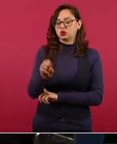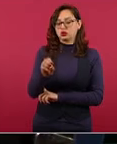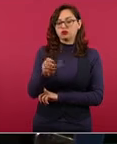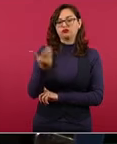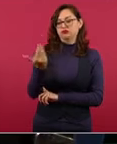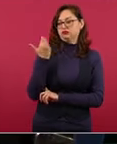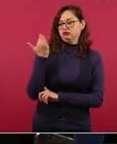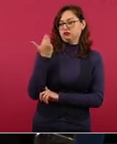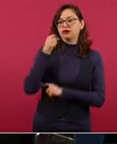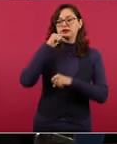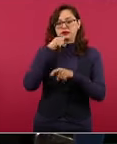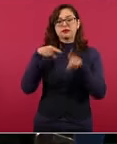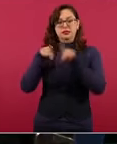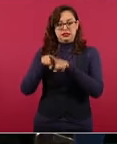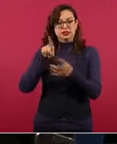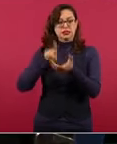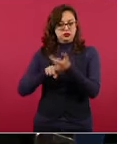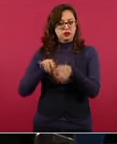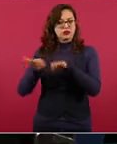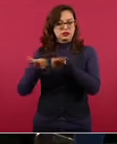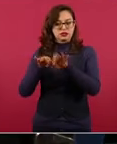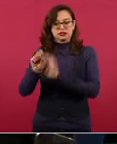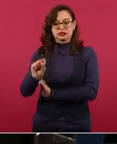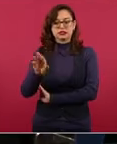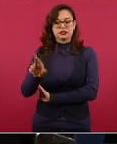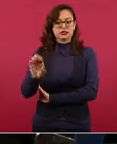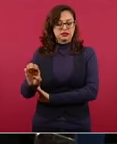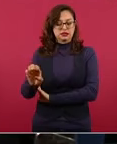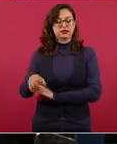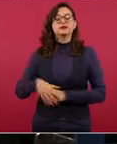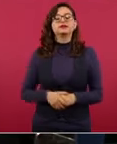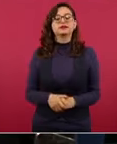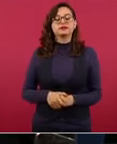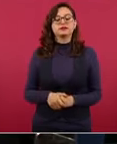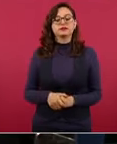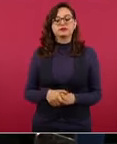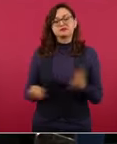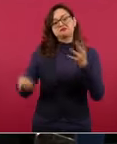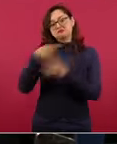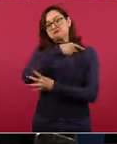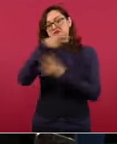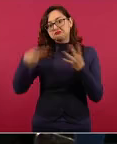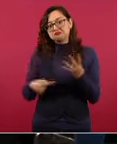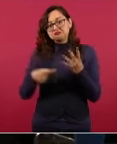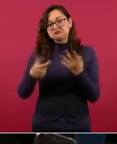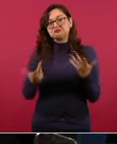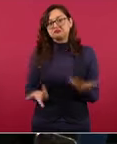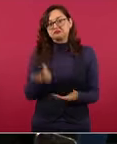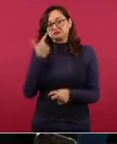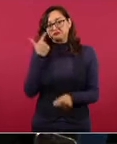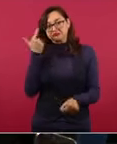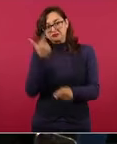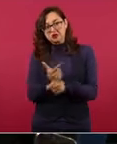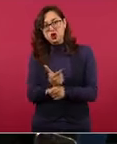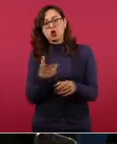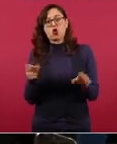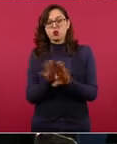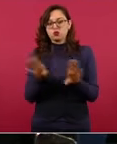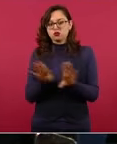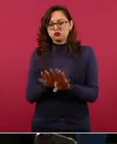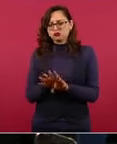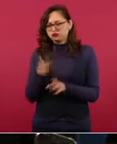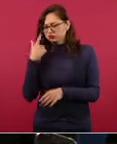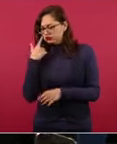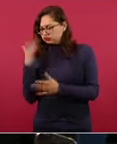hasta hace algunas semanas también trabajaba todavía en la secretaria de relaciones exteriores nosotros al tener acceso a este expediente y consultamos con varios abogados